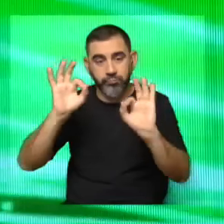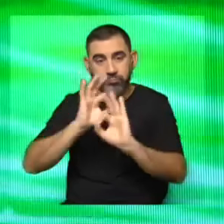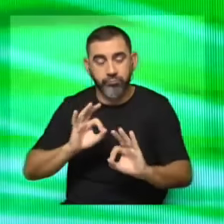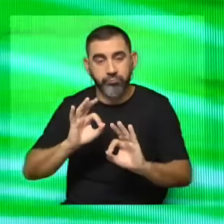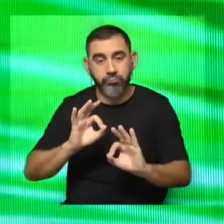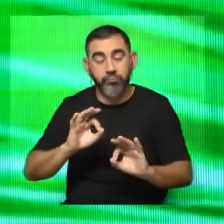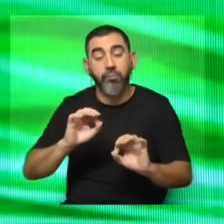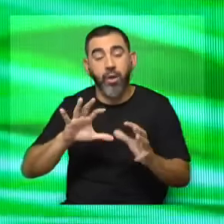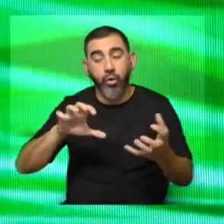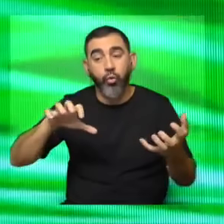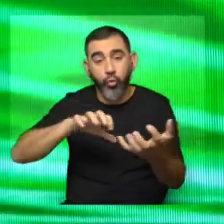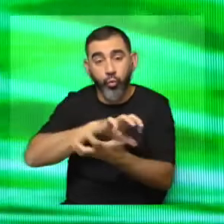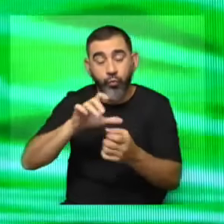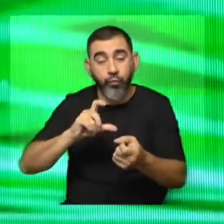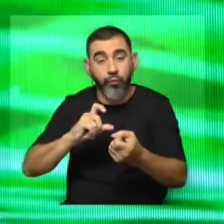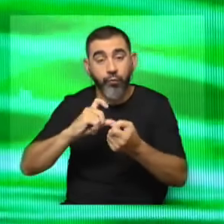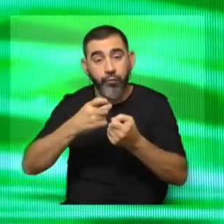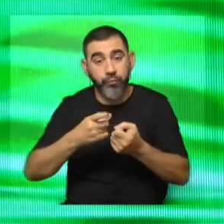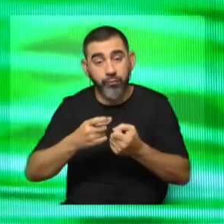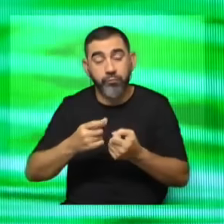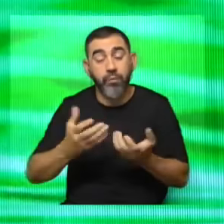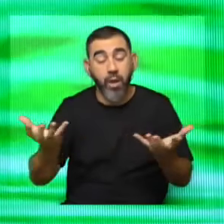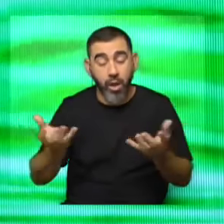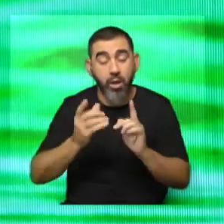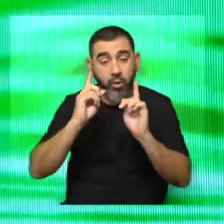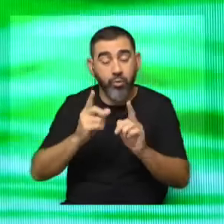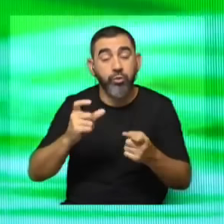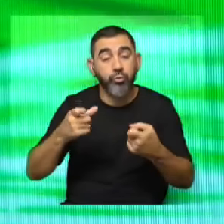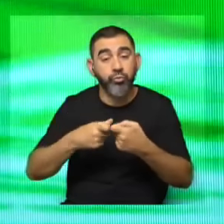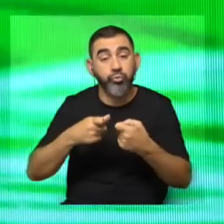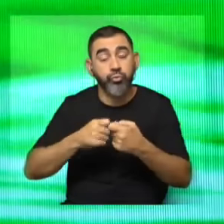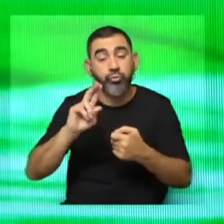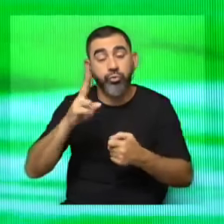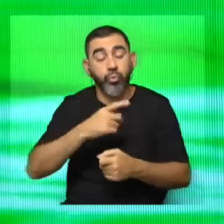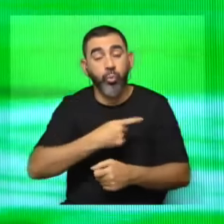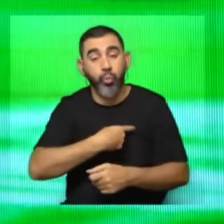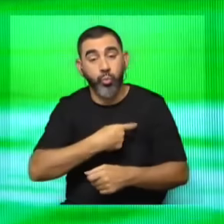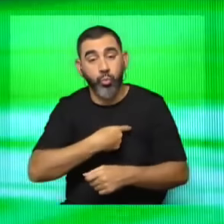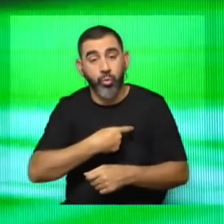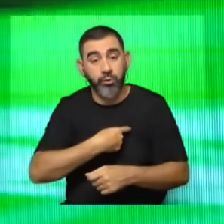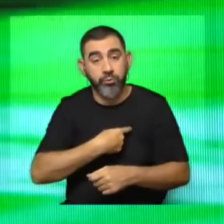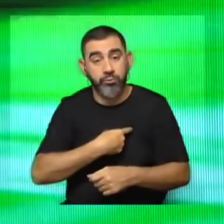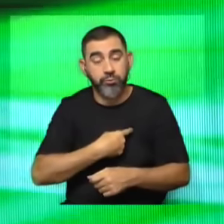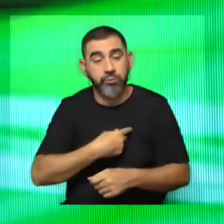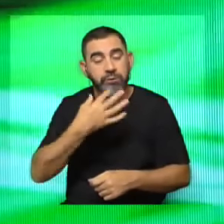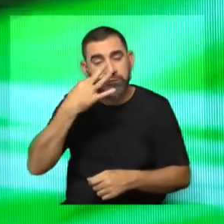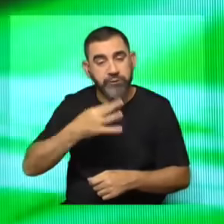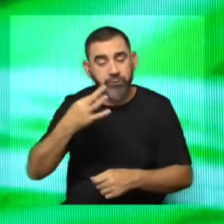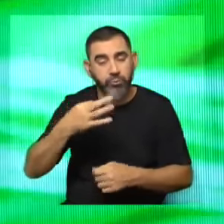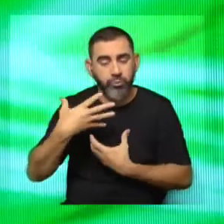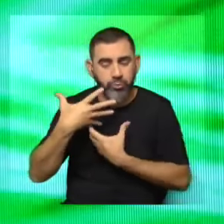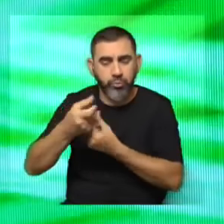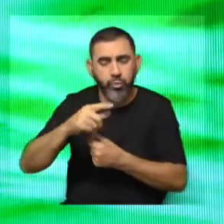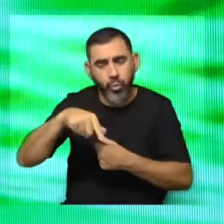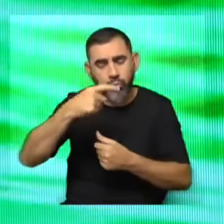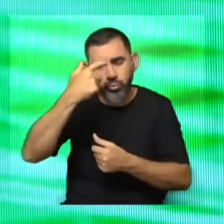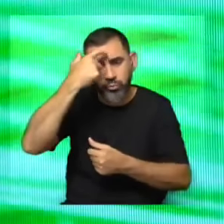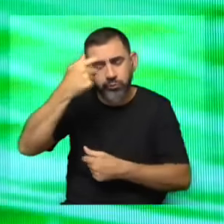declarado un conflicto por nuestro sindicato y ahora también por la sociedad uruguaya de cardiología a la que seguramente se sumarán otras sociedades